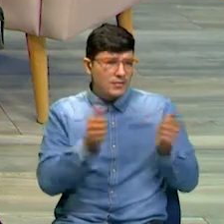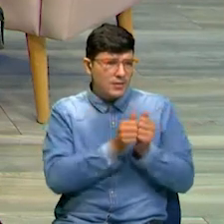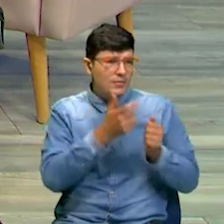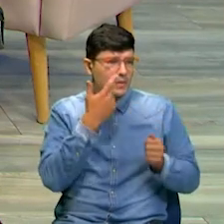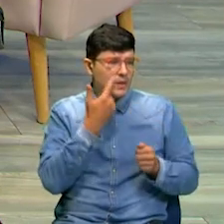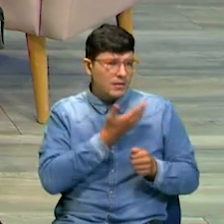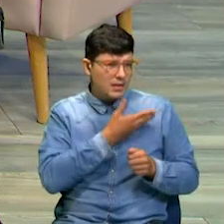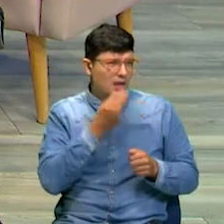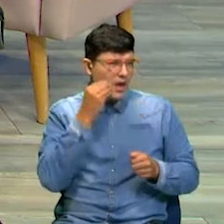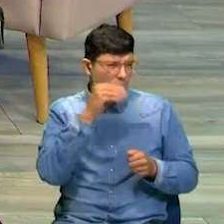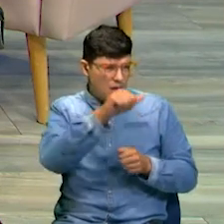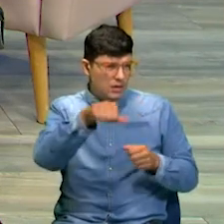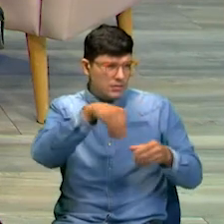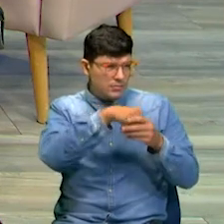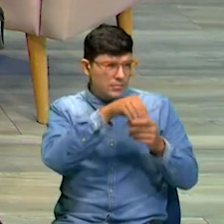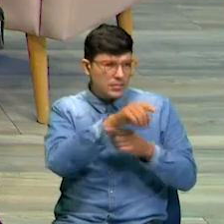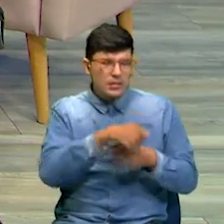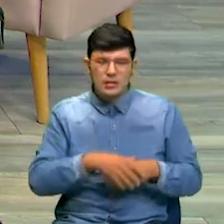los niños allá.